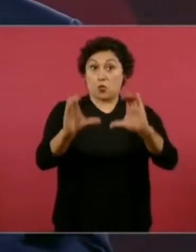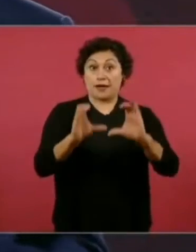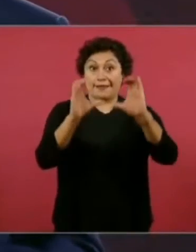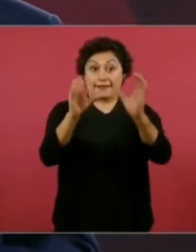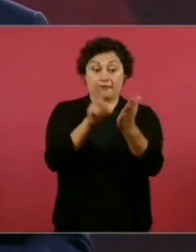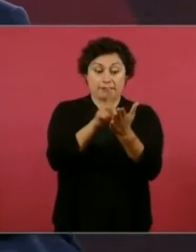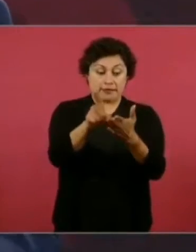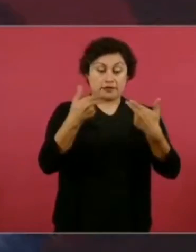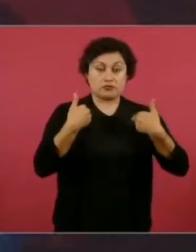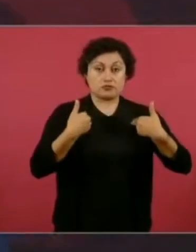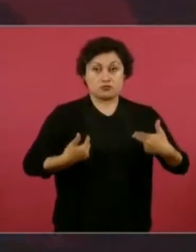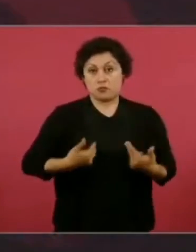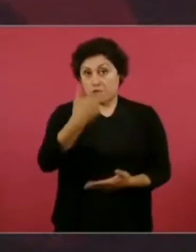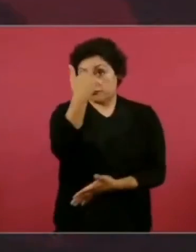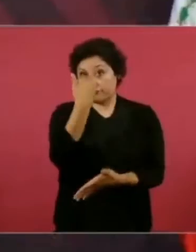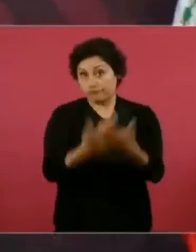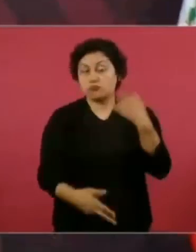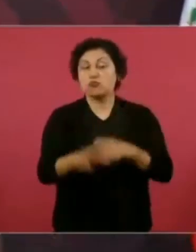porque antes